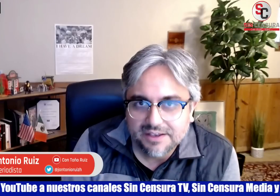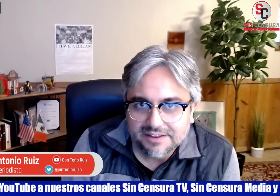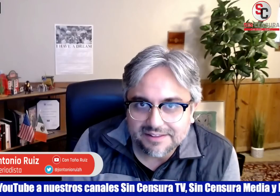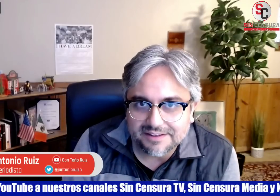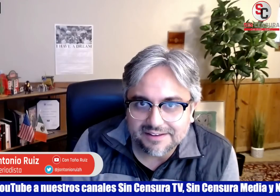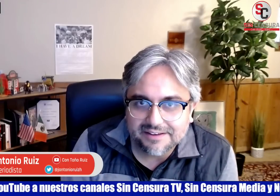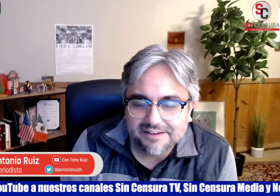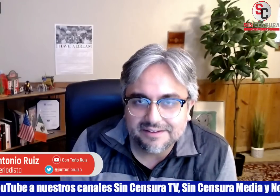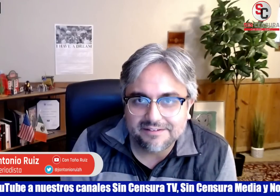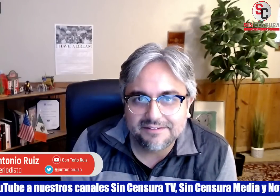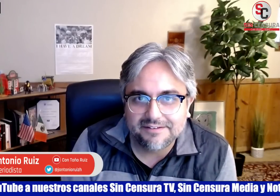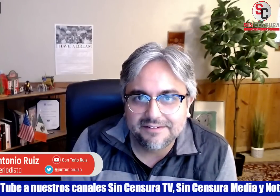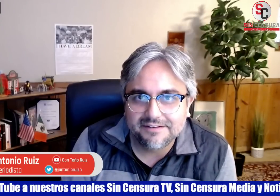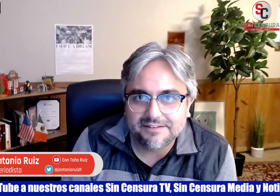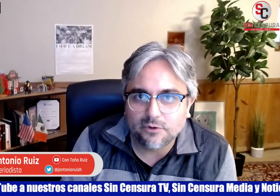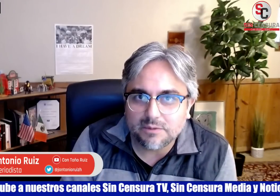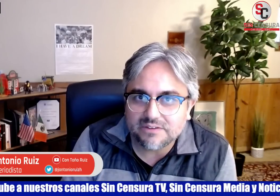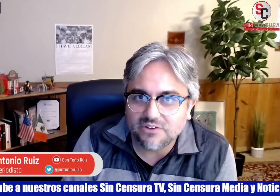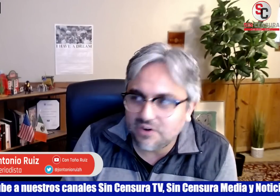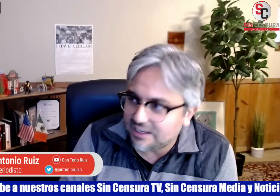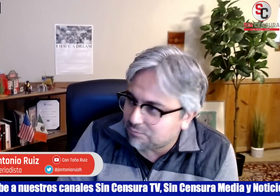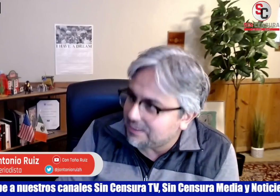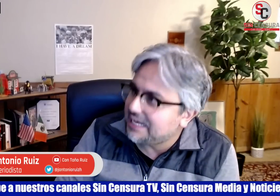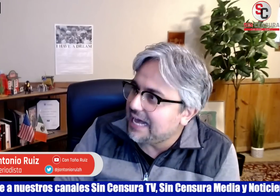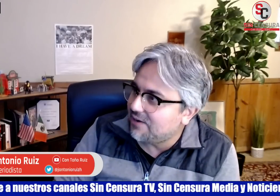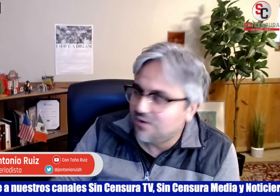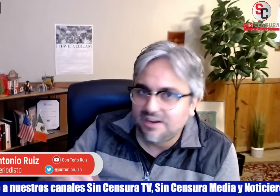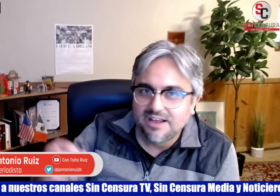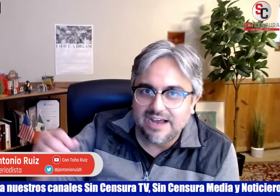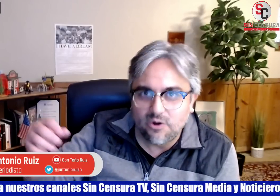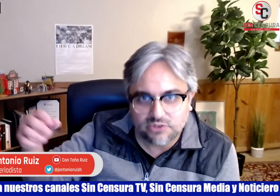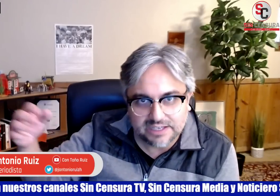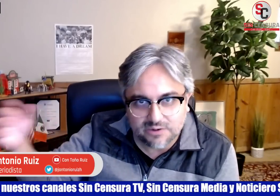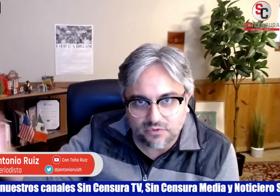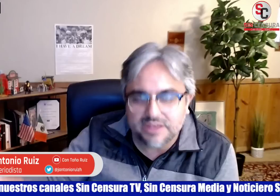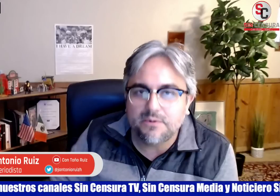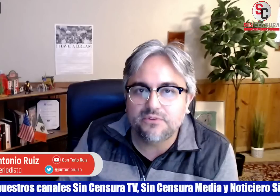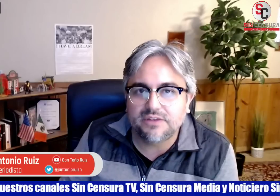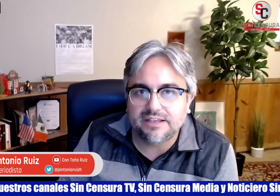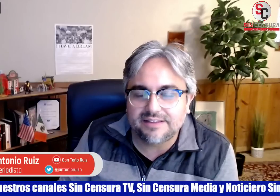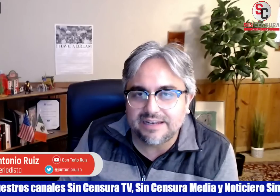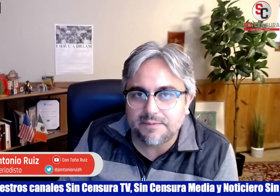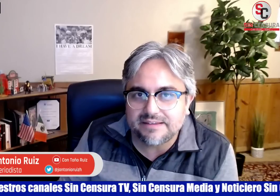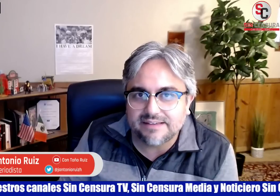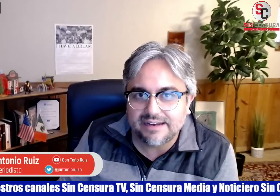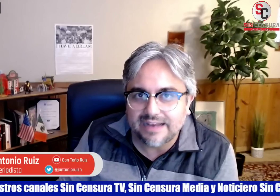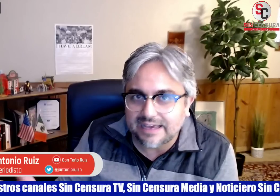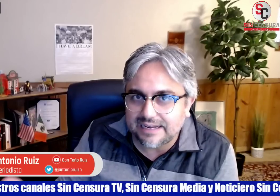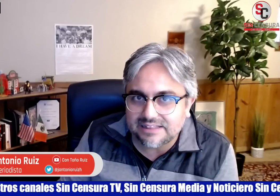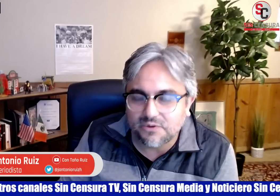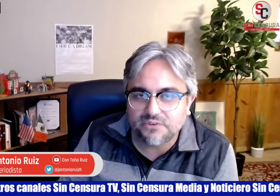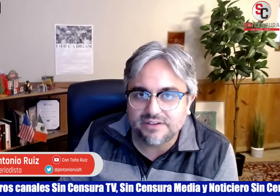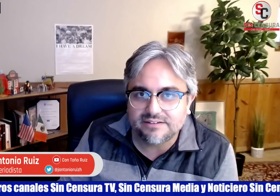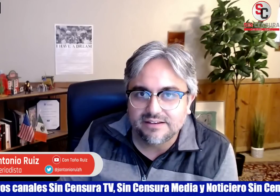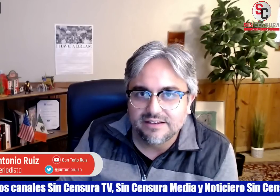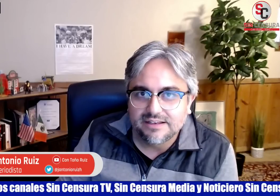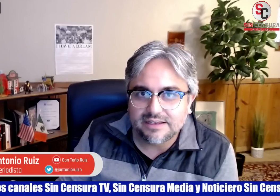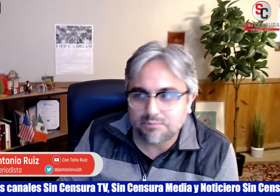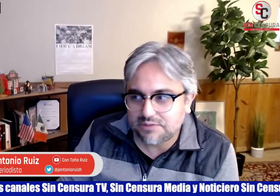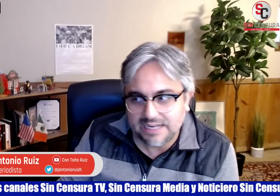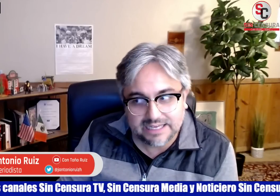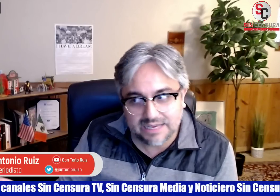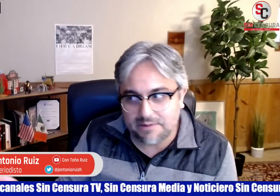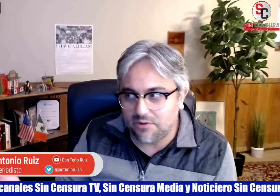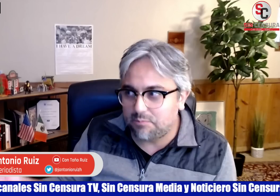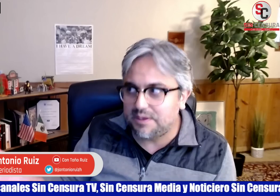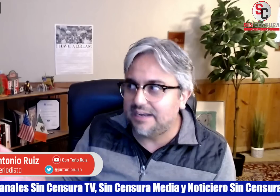ejecutivos de Univisión le explicaron a los ejecutivos de Televisa en aquel entonces que